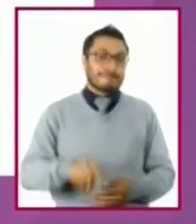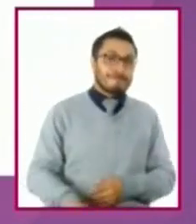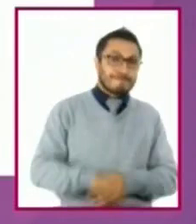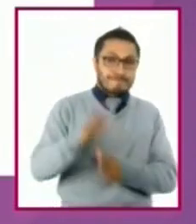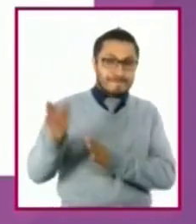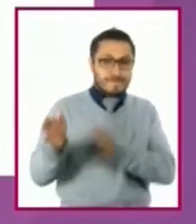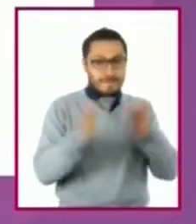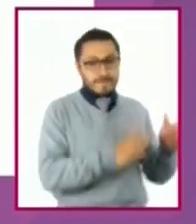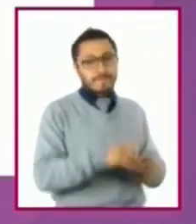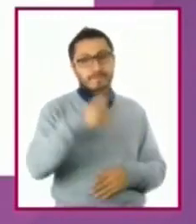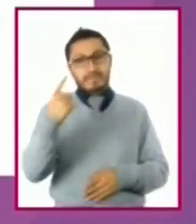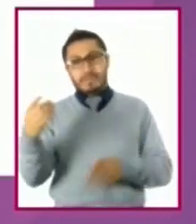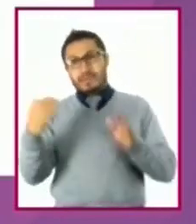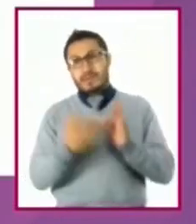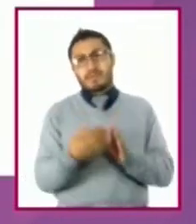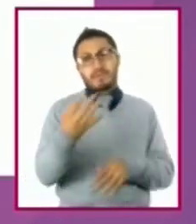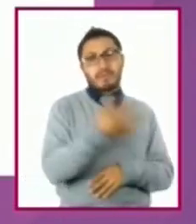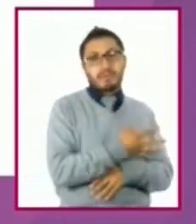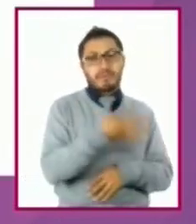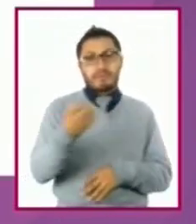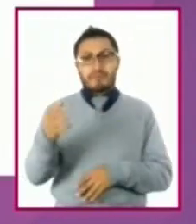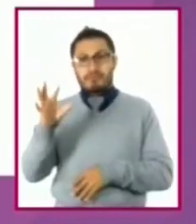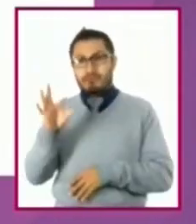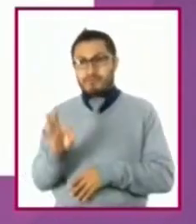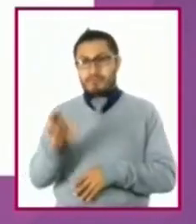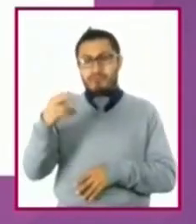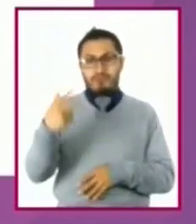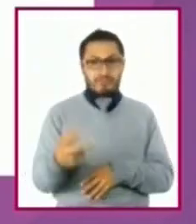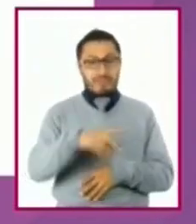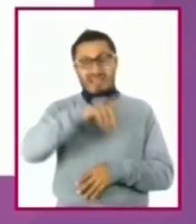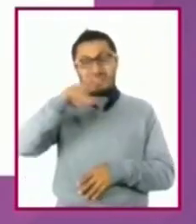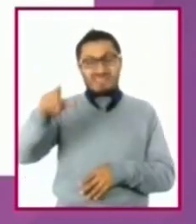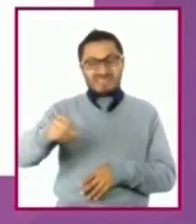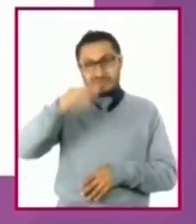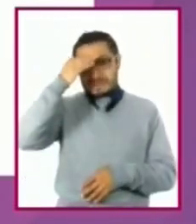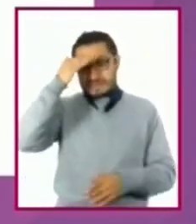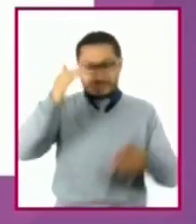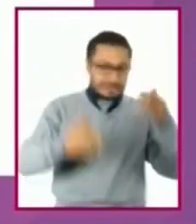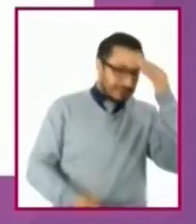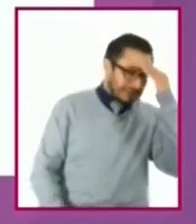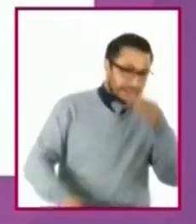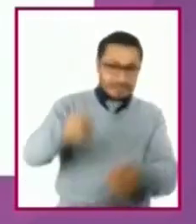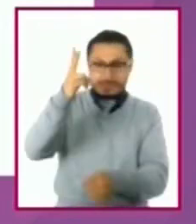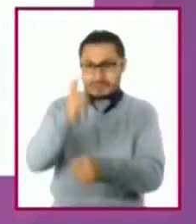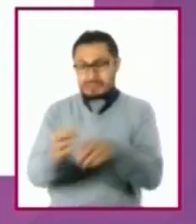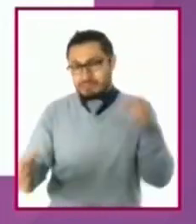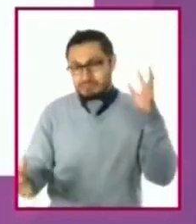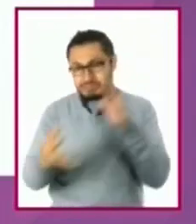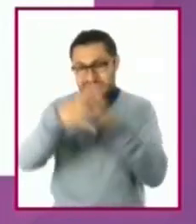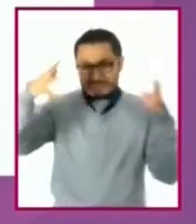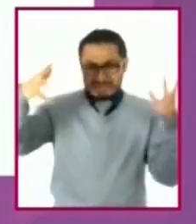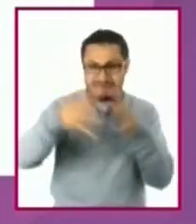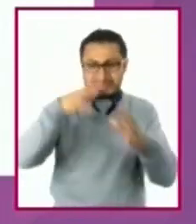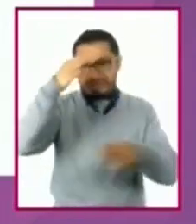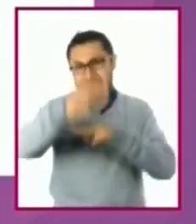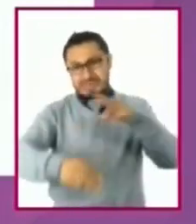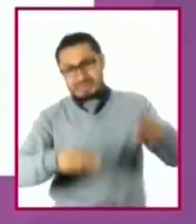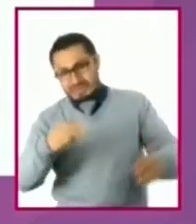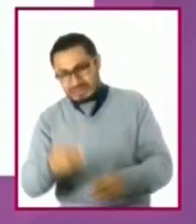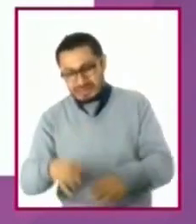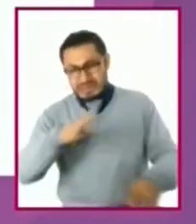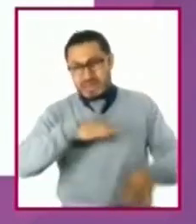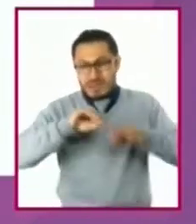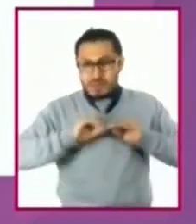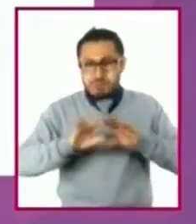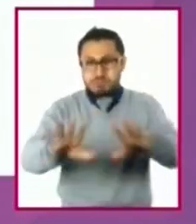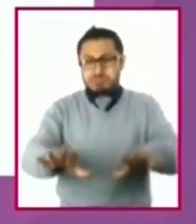en 1948, después de los horrores de la Segunda Guerra Mundial, se emite la Declaración